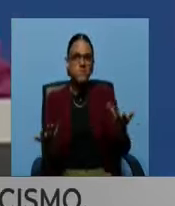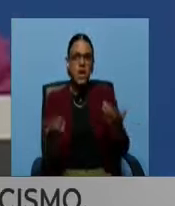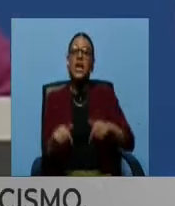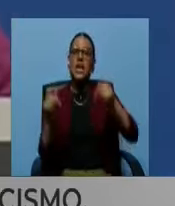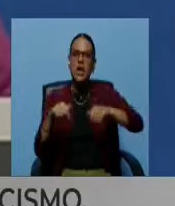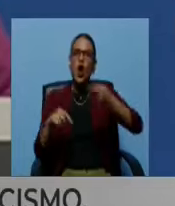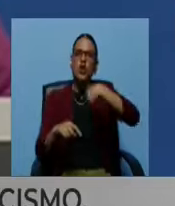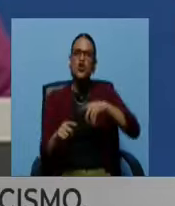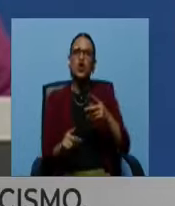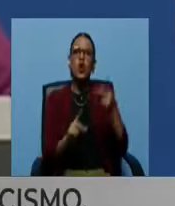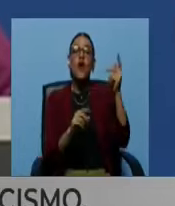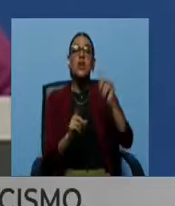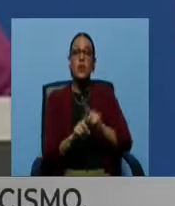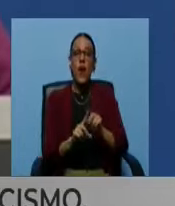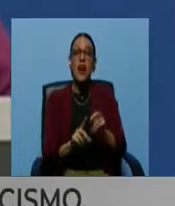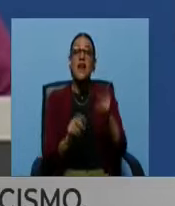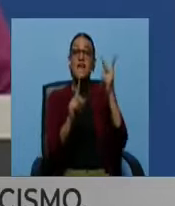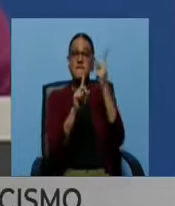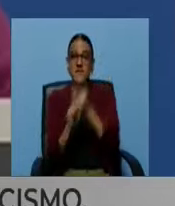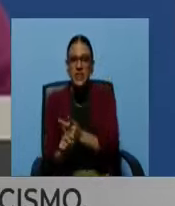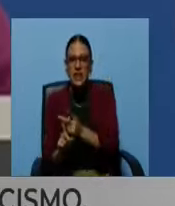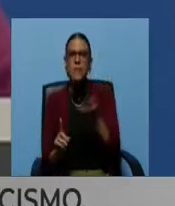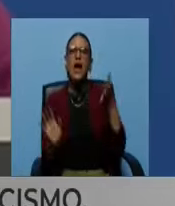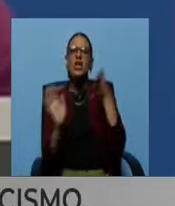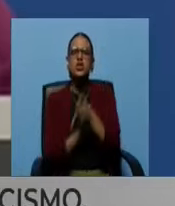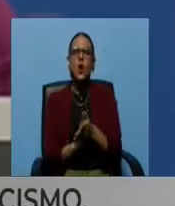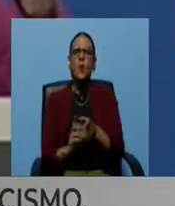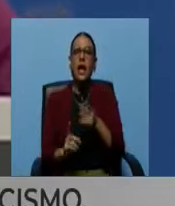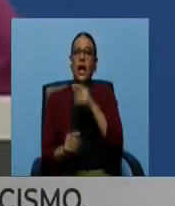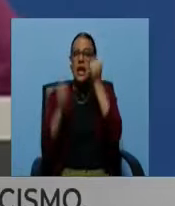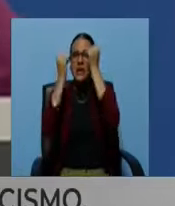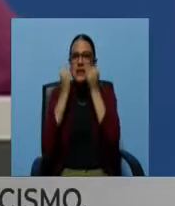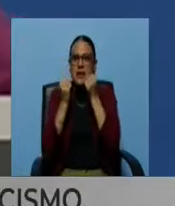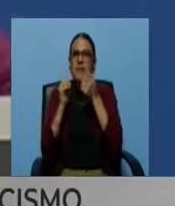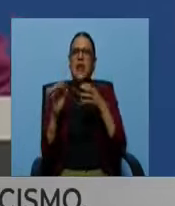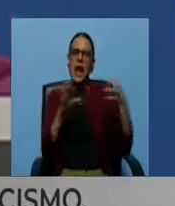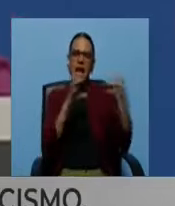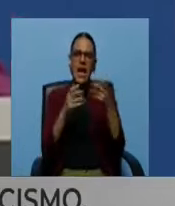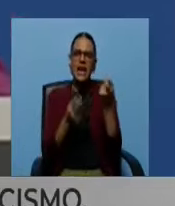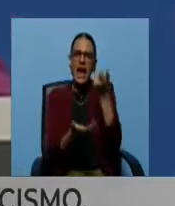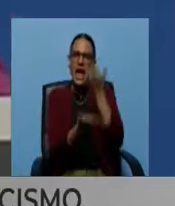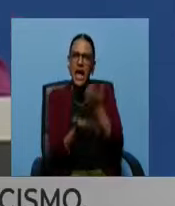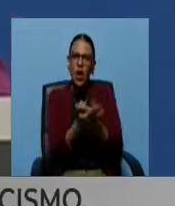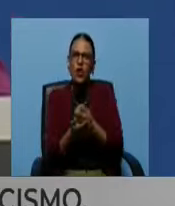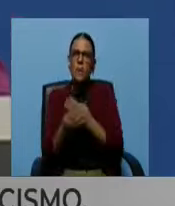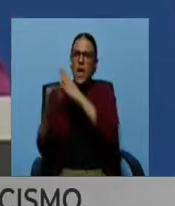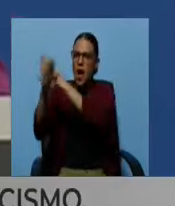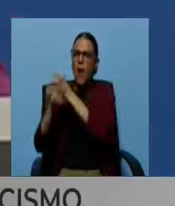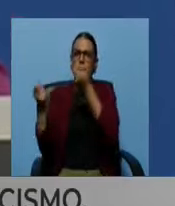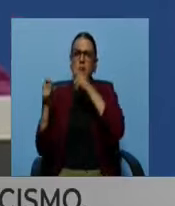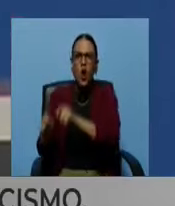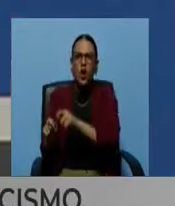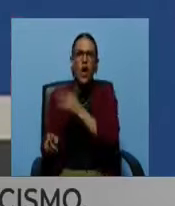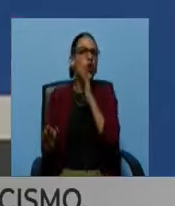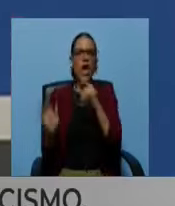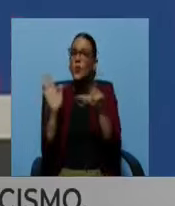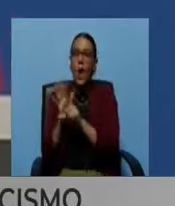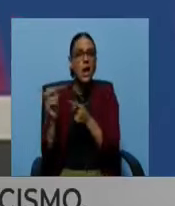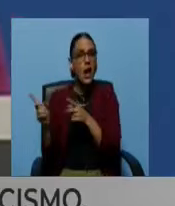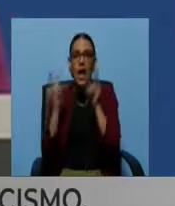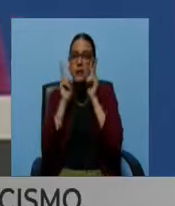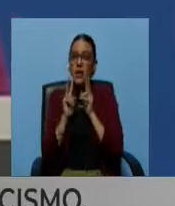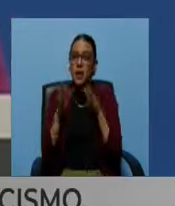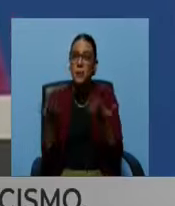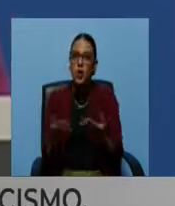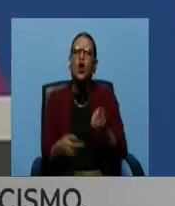somos víctimas de una criminal guerra económica, de un criminal bloqueo ilegítimo. Lo